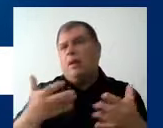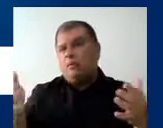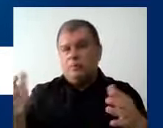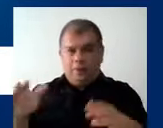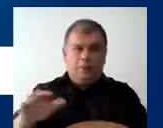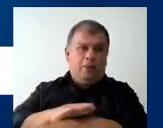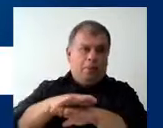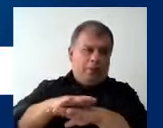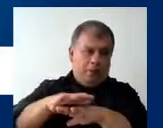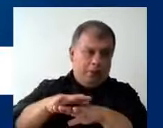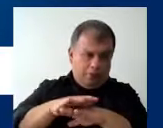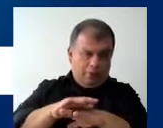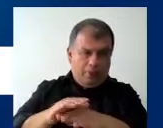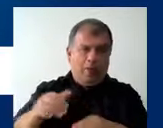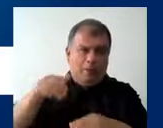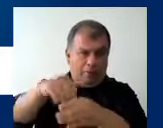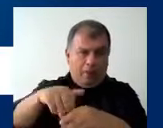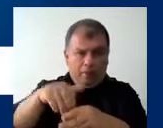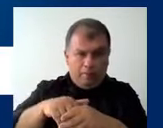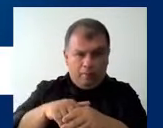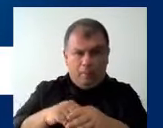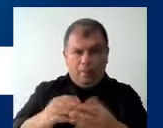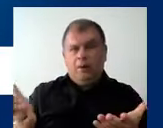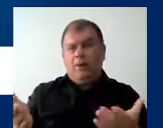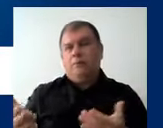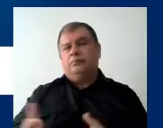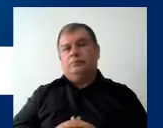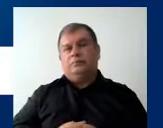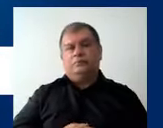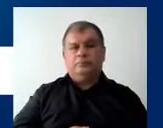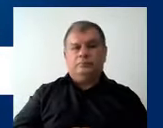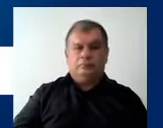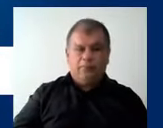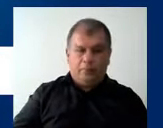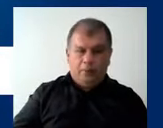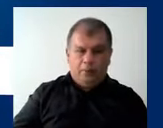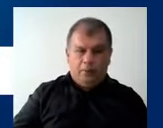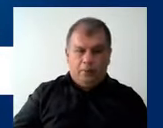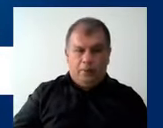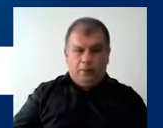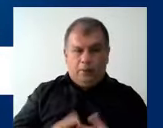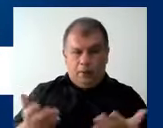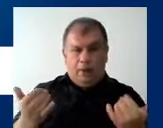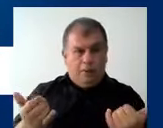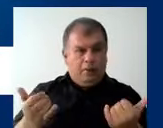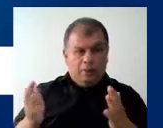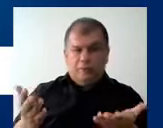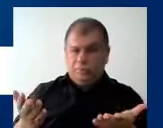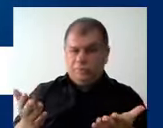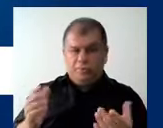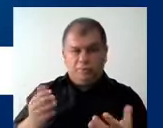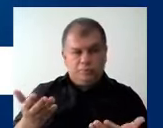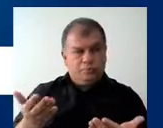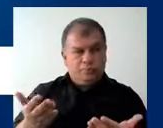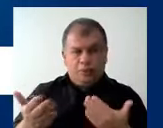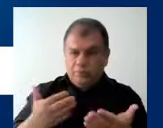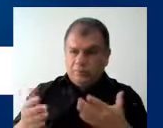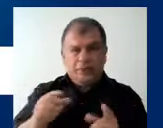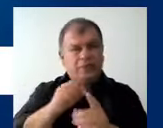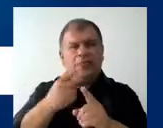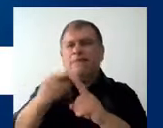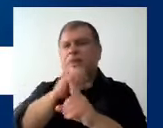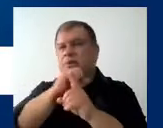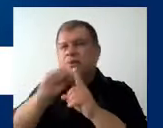acto en una entidad bancaria, en una entidad financiera, ¿no? Entonces, estamos frente a